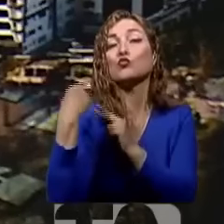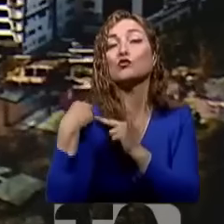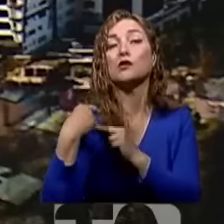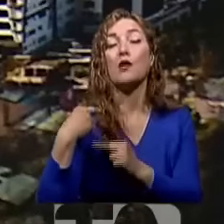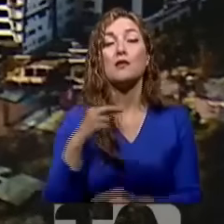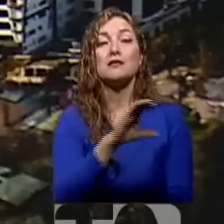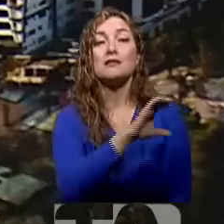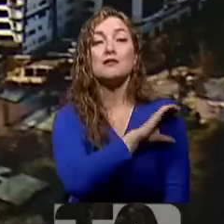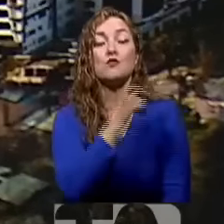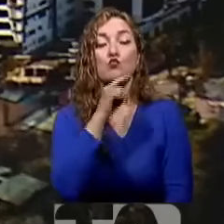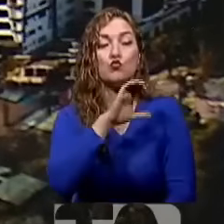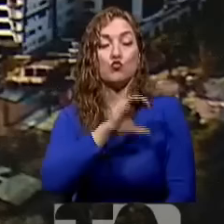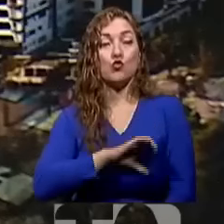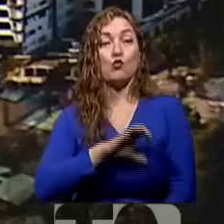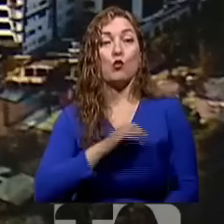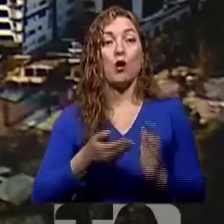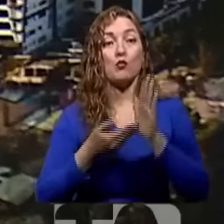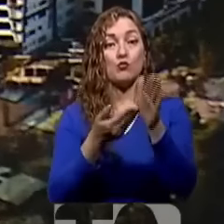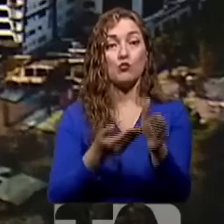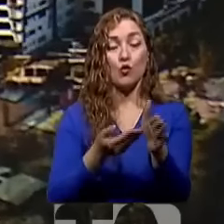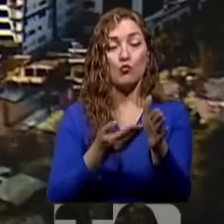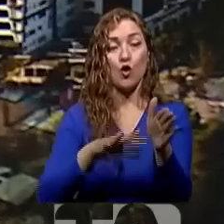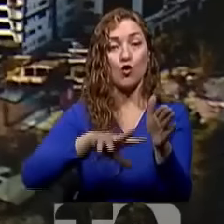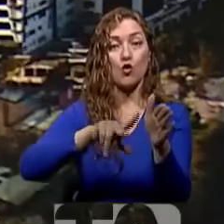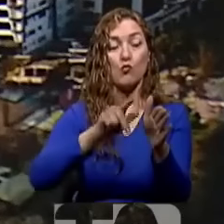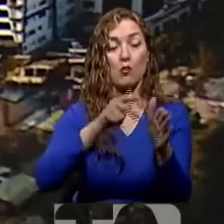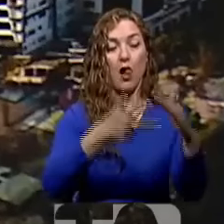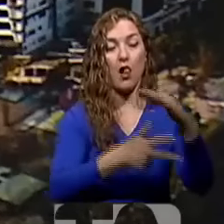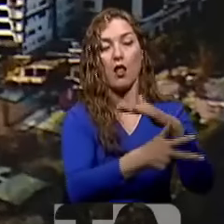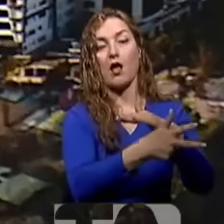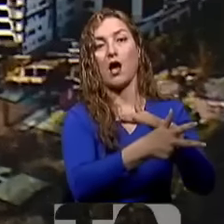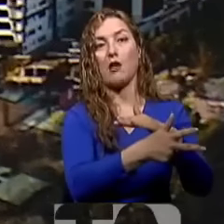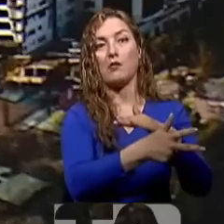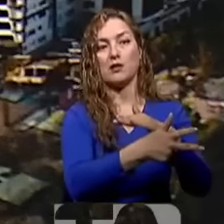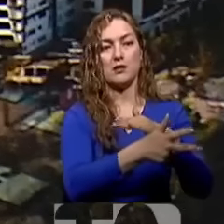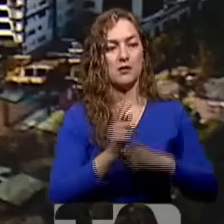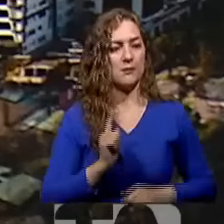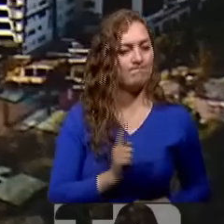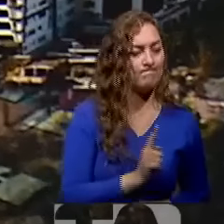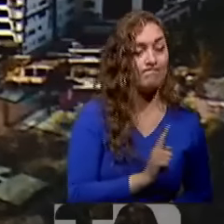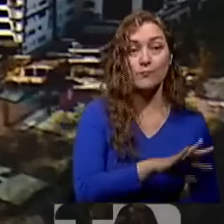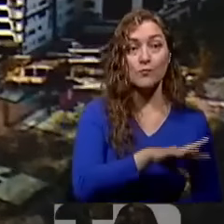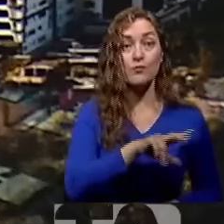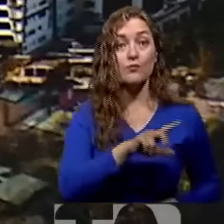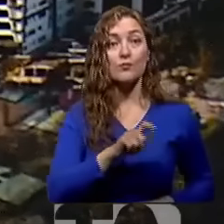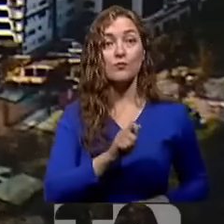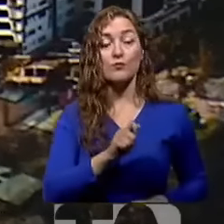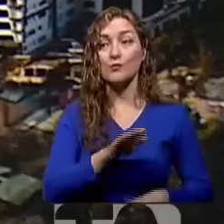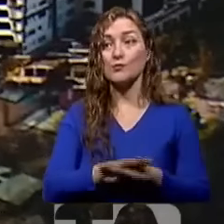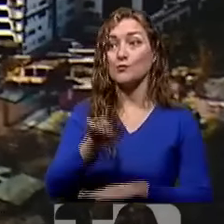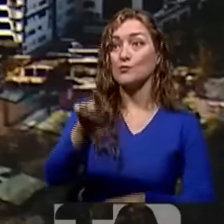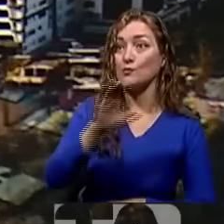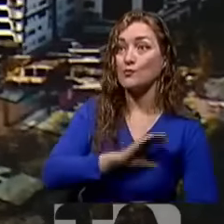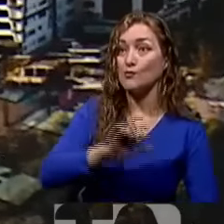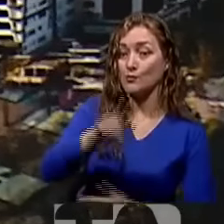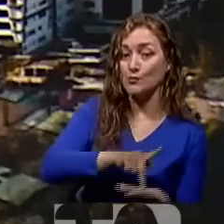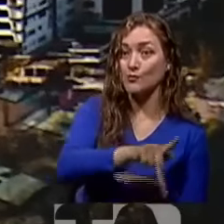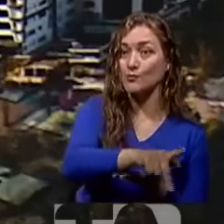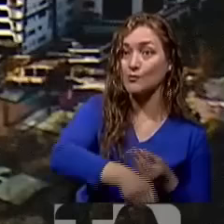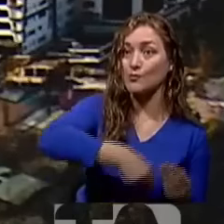del municipio en casos de robo en establecimientos o estacionamientos municipales. Esta iniciativa se